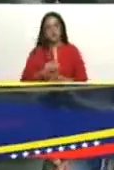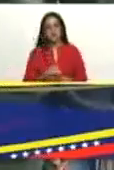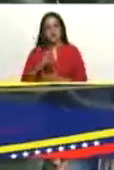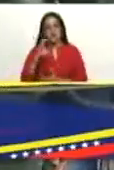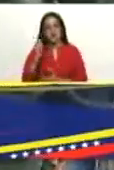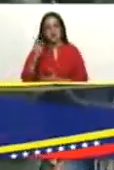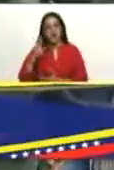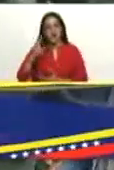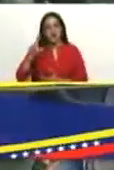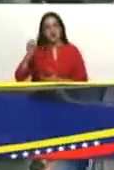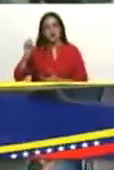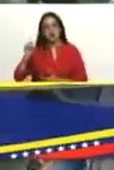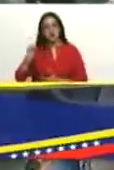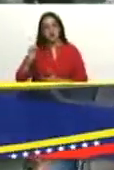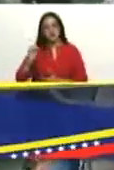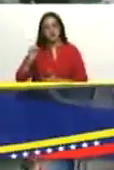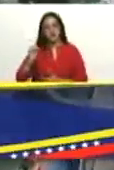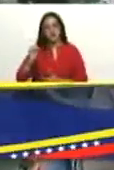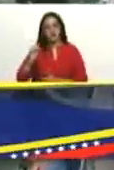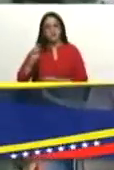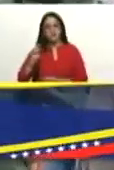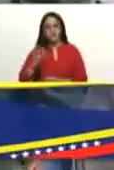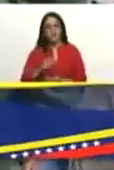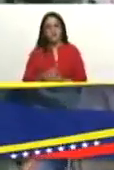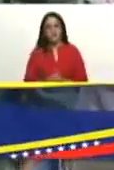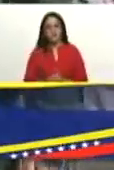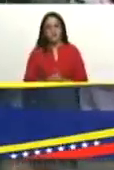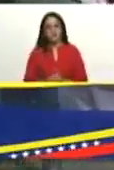Carlos Akister Villamizar.